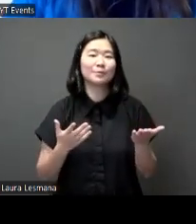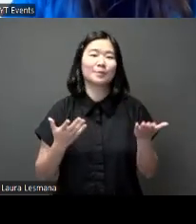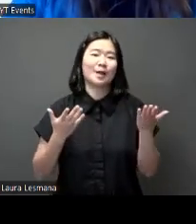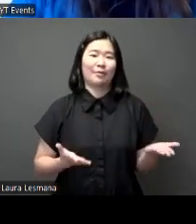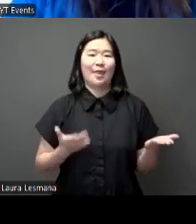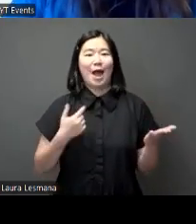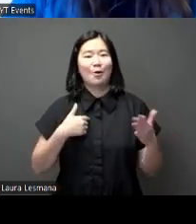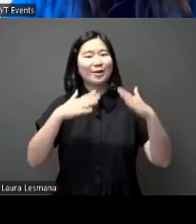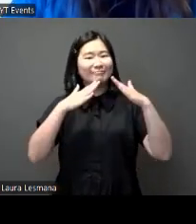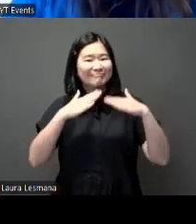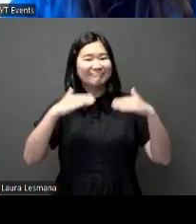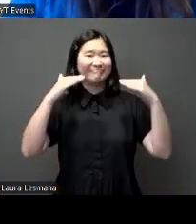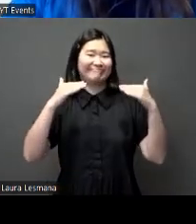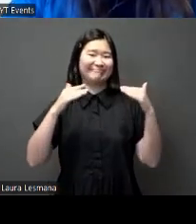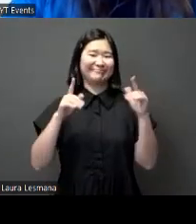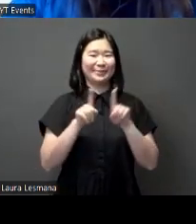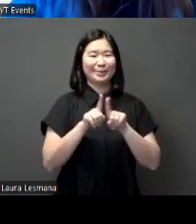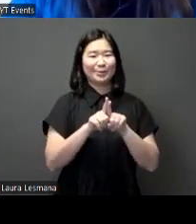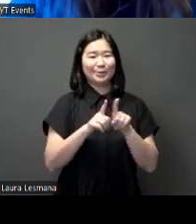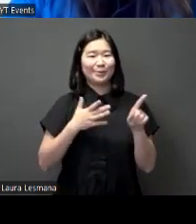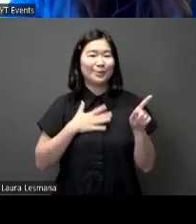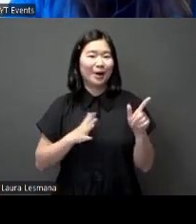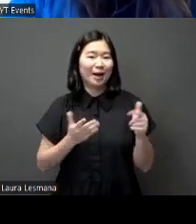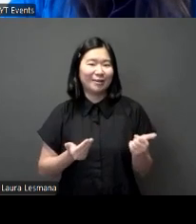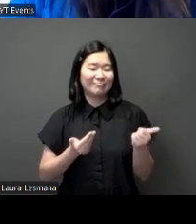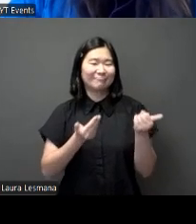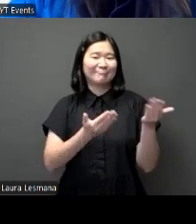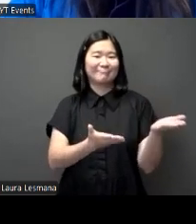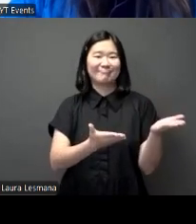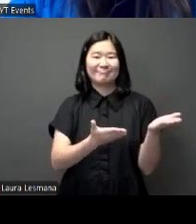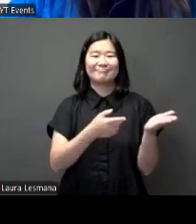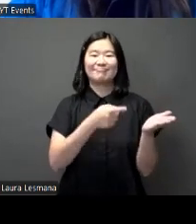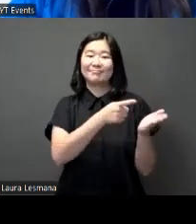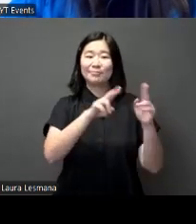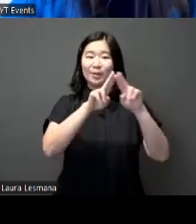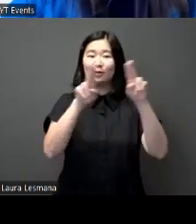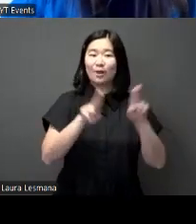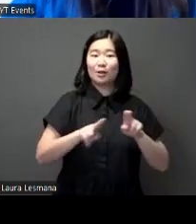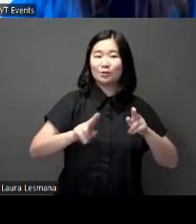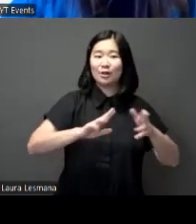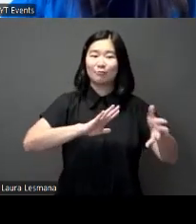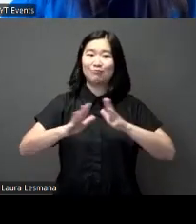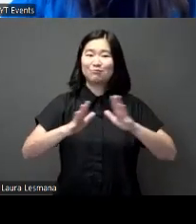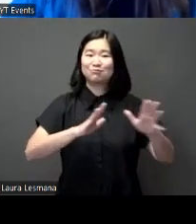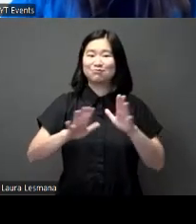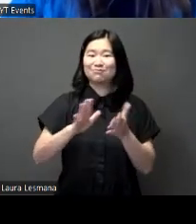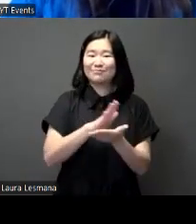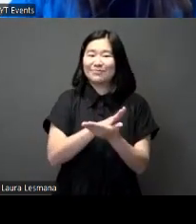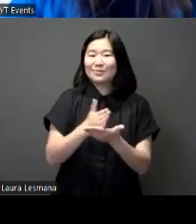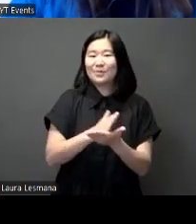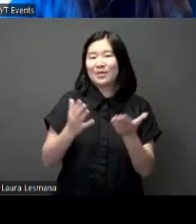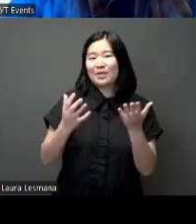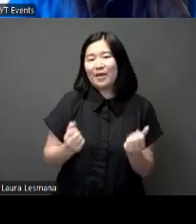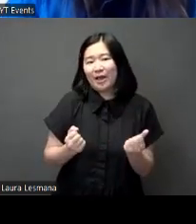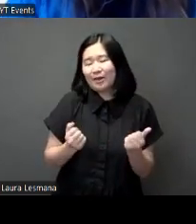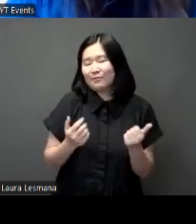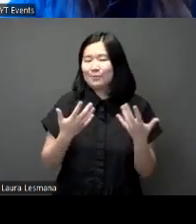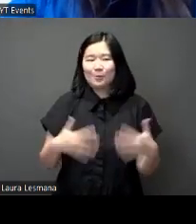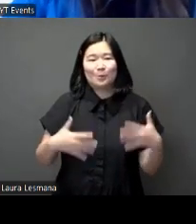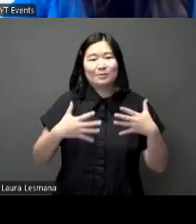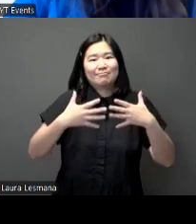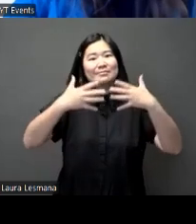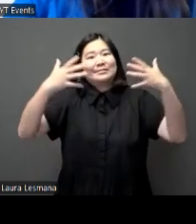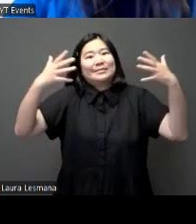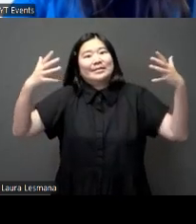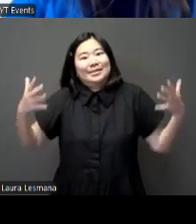es un interpretation for today's placer webinar. ofrecer And a big thank you to all interpretación of de our lenguaje language and por sign señas durante la interpreters sesión del listening día de today. hoy. Muchísimas gracias a todos Today's los meeting is